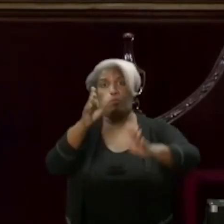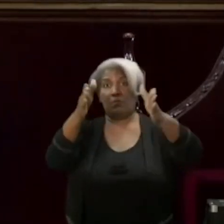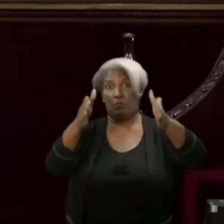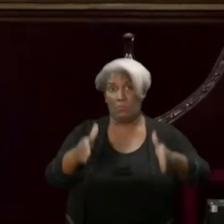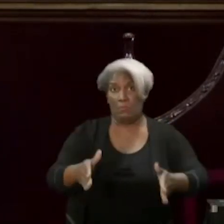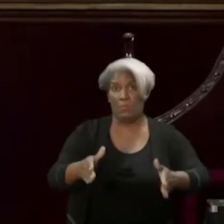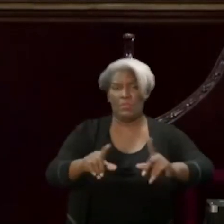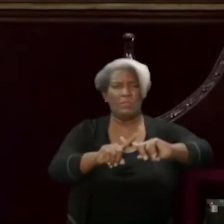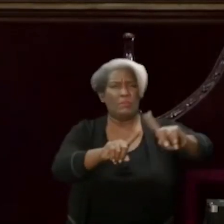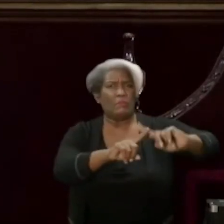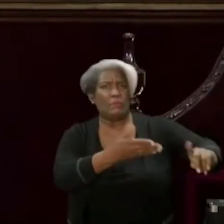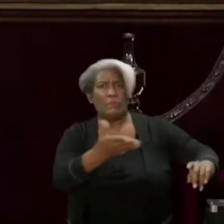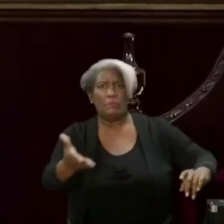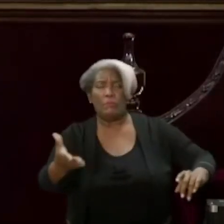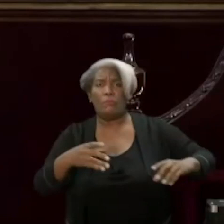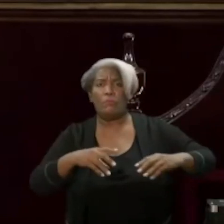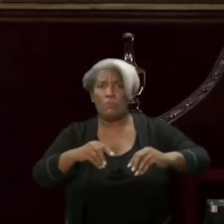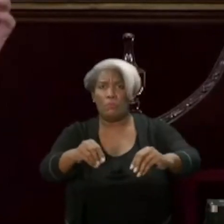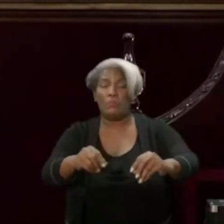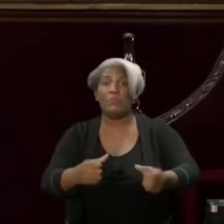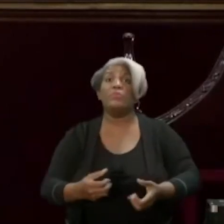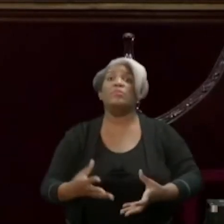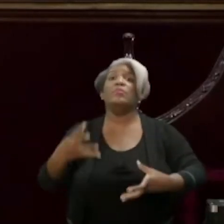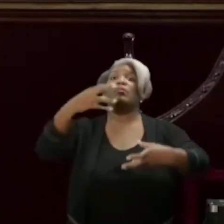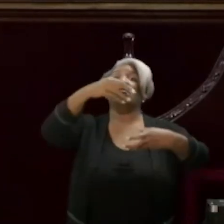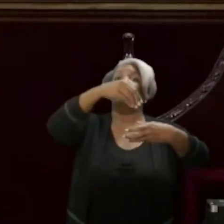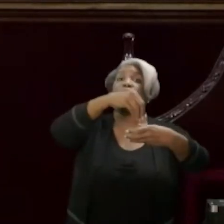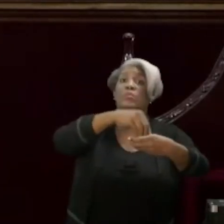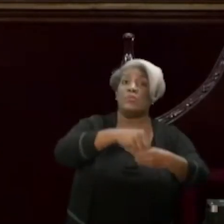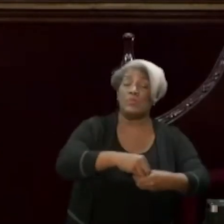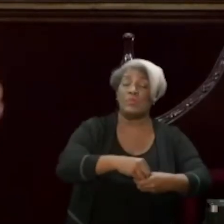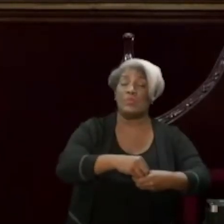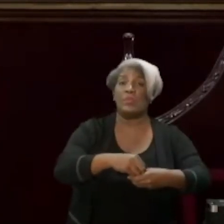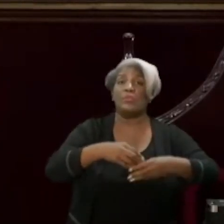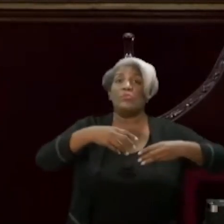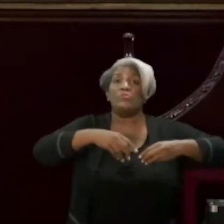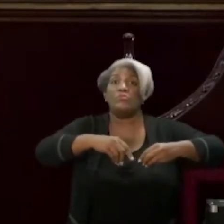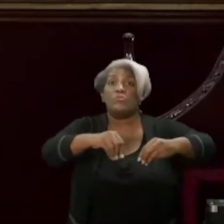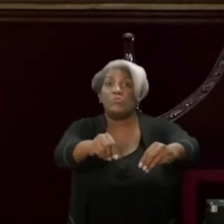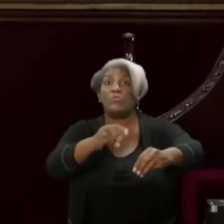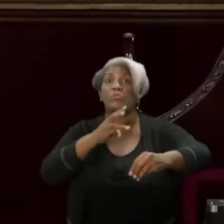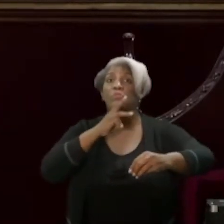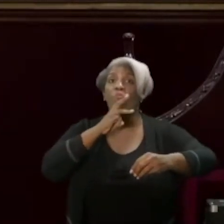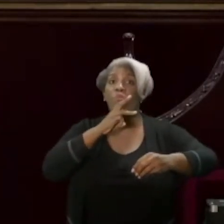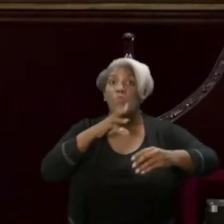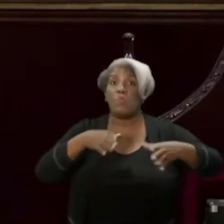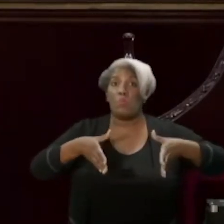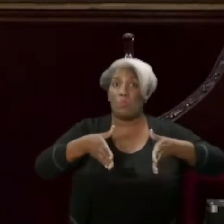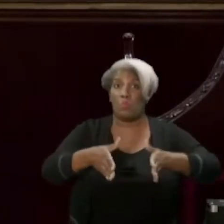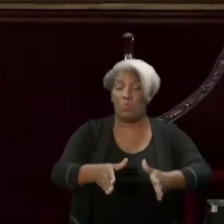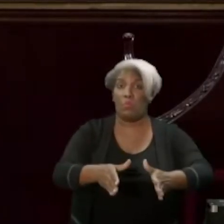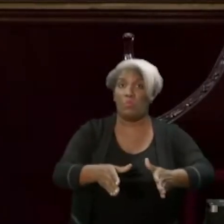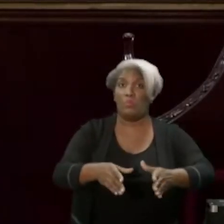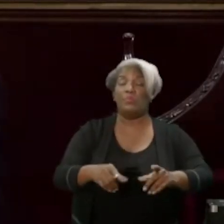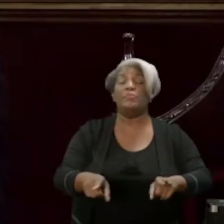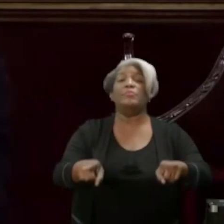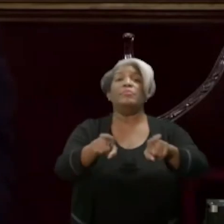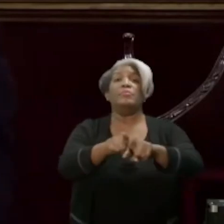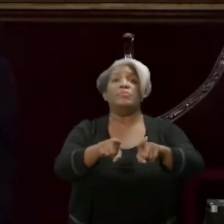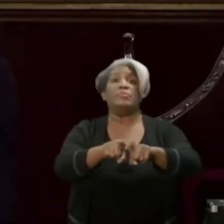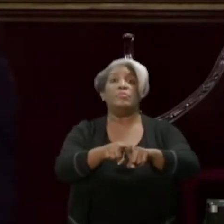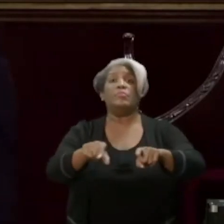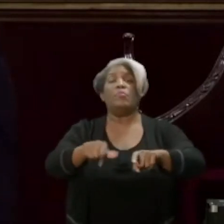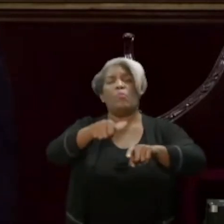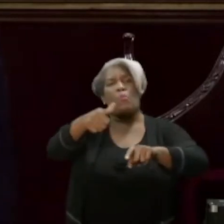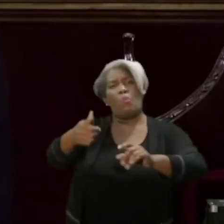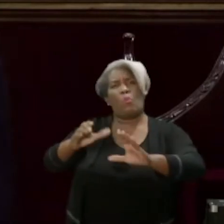pecuarios, incluyendo la acuicultura y la crianza ovino-caprina, a la cual estamos dando un impulso especial